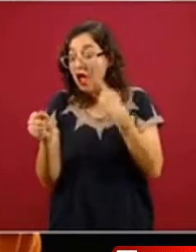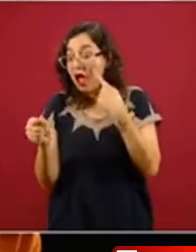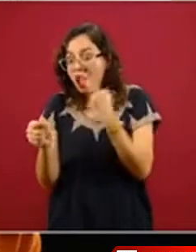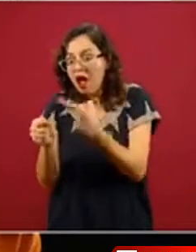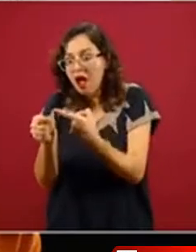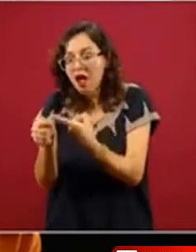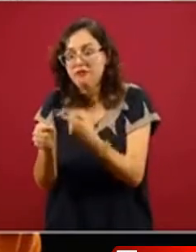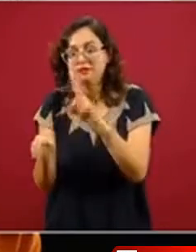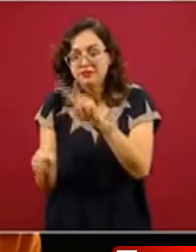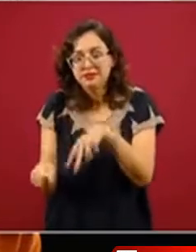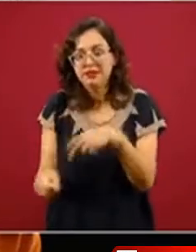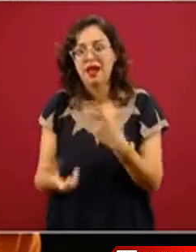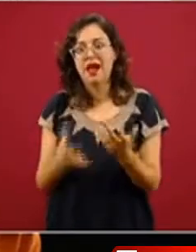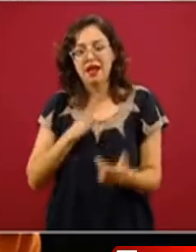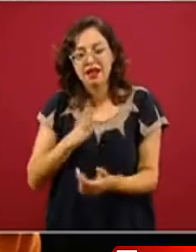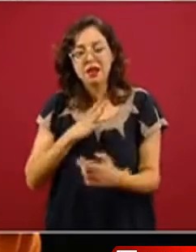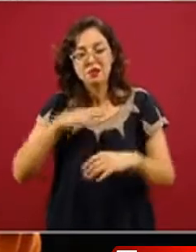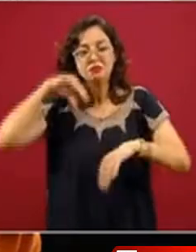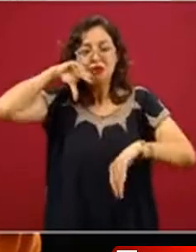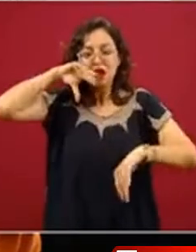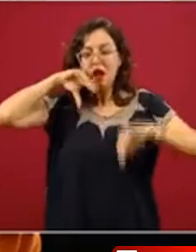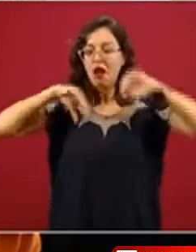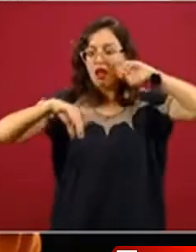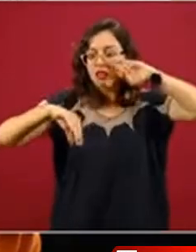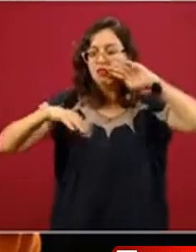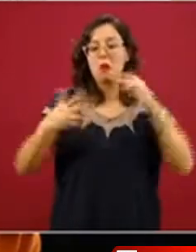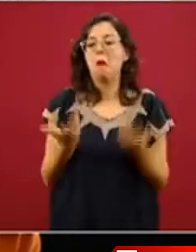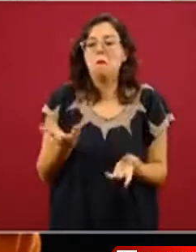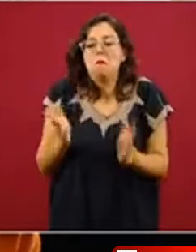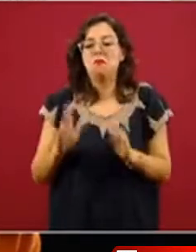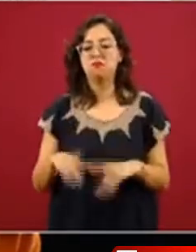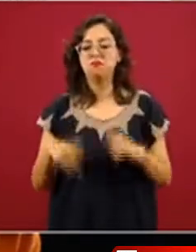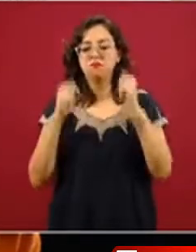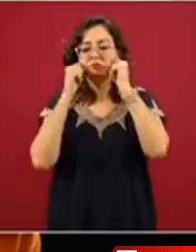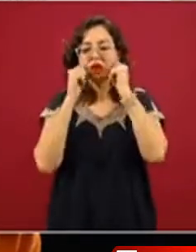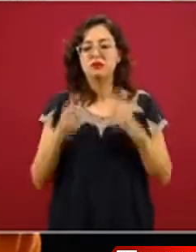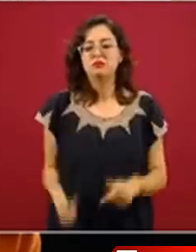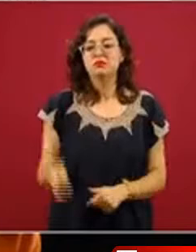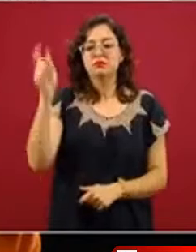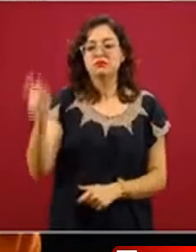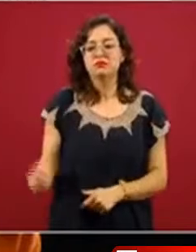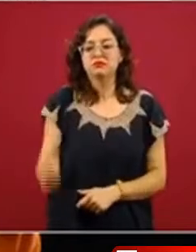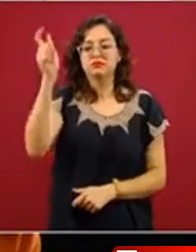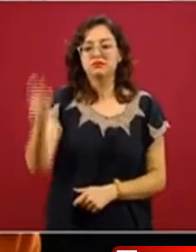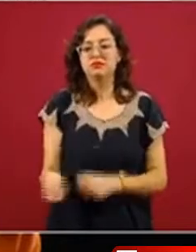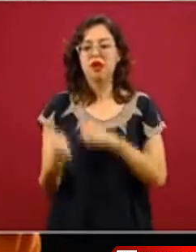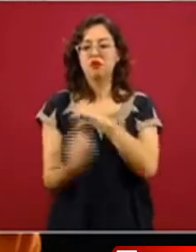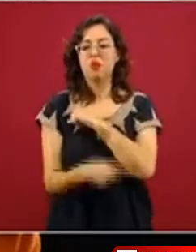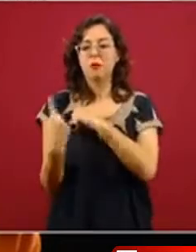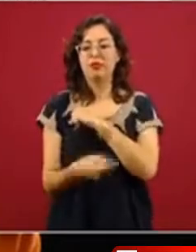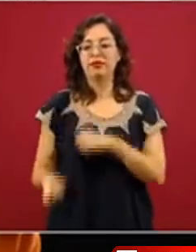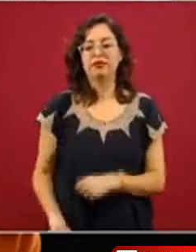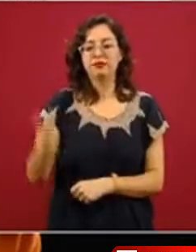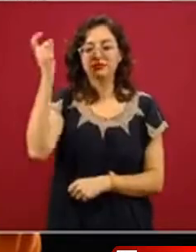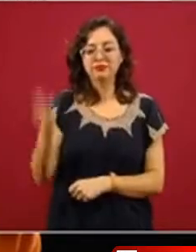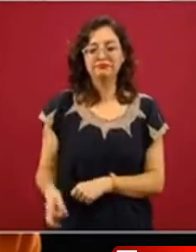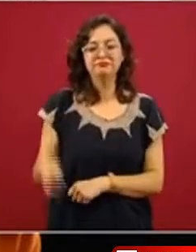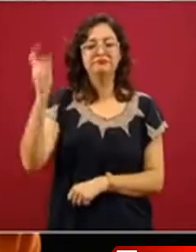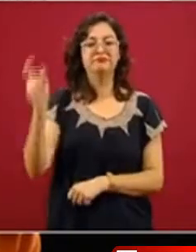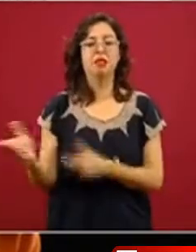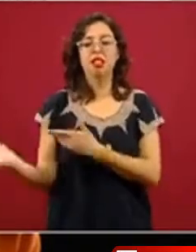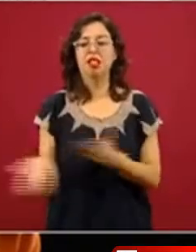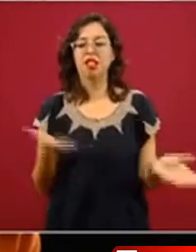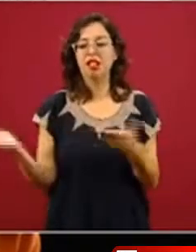revisar si la persona va en condiciones o no, simplemente por inercia lo hacen. Y